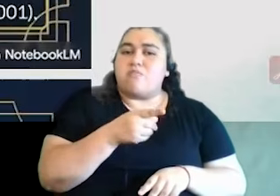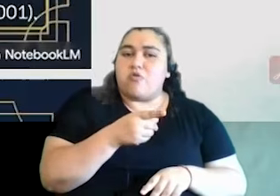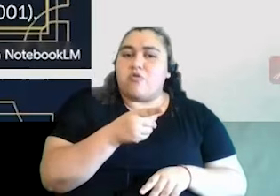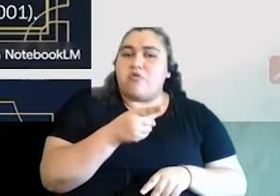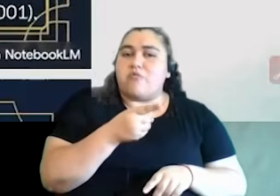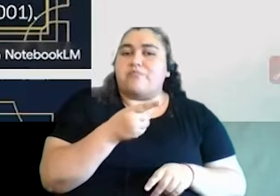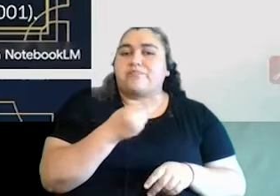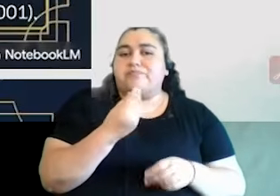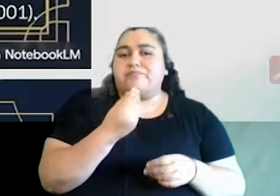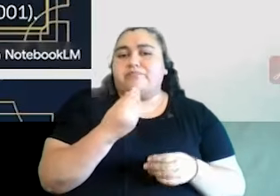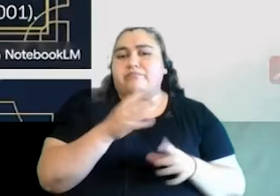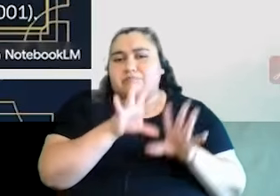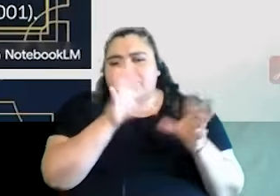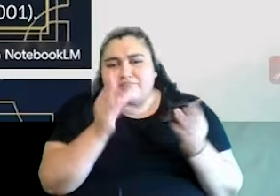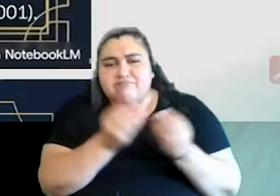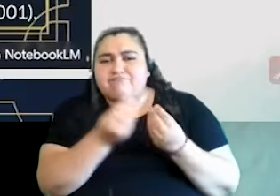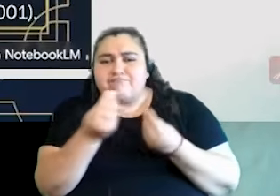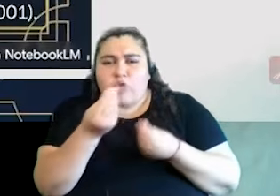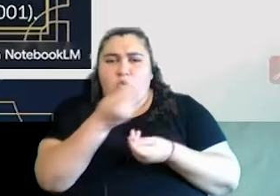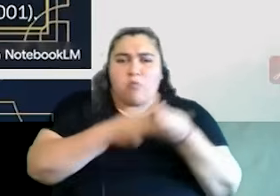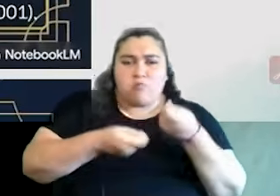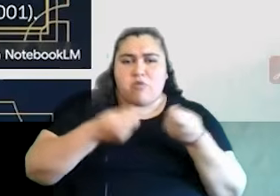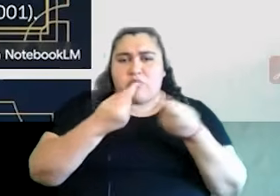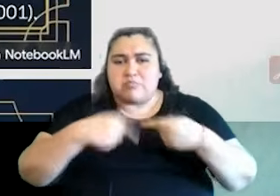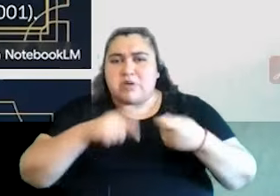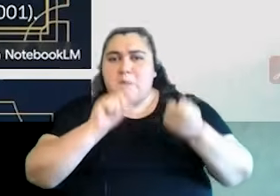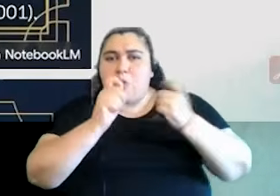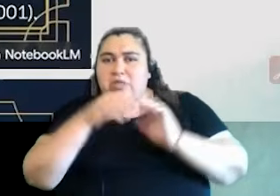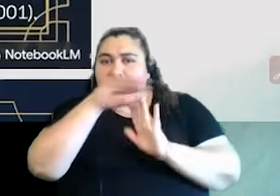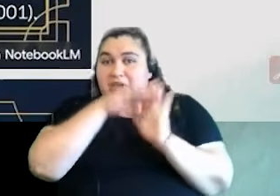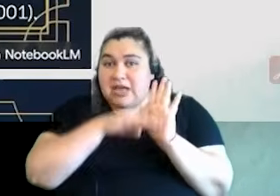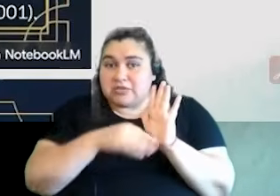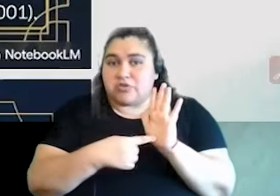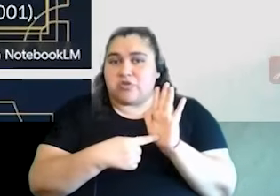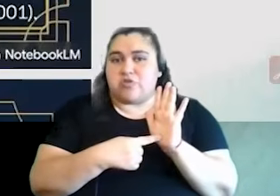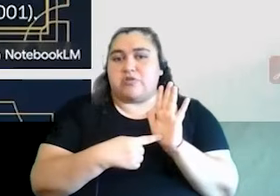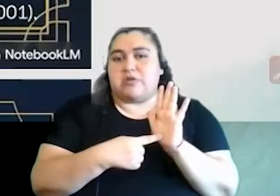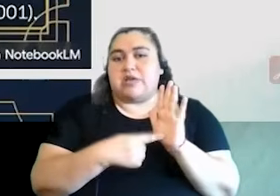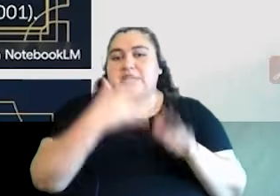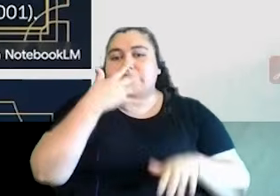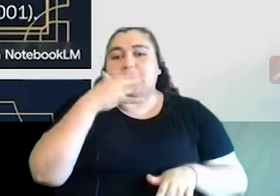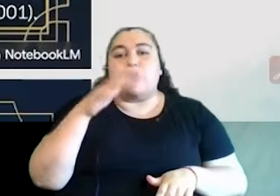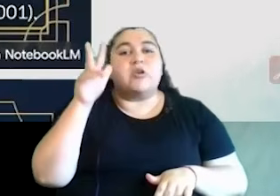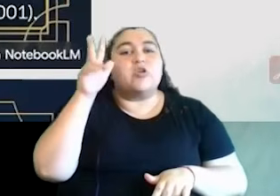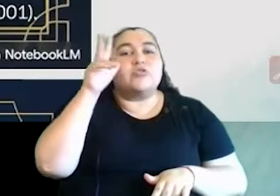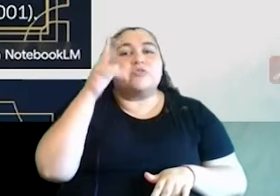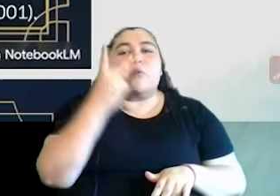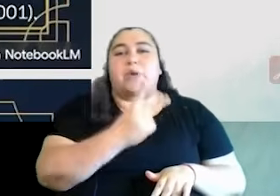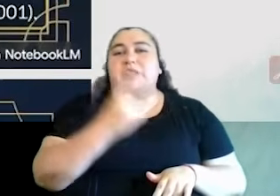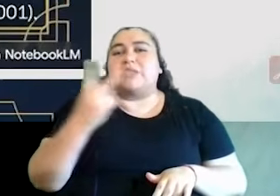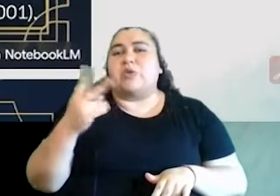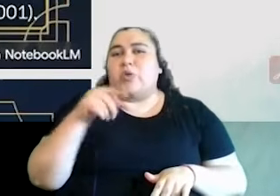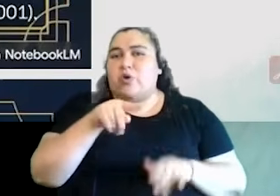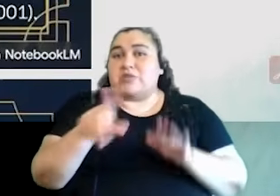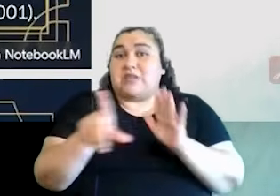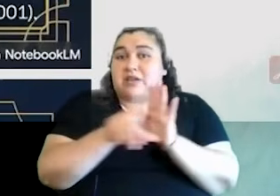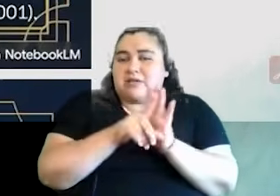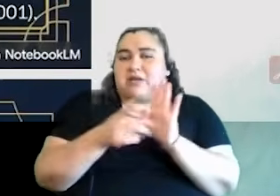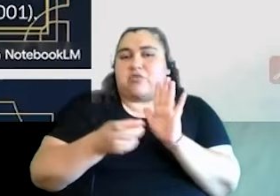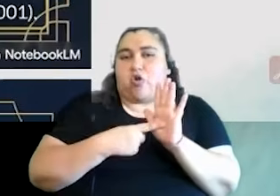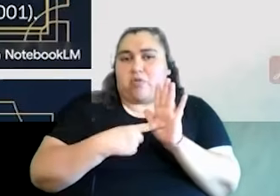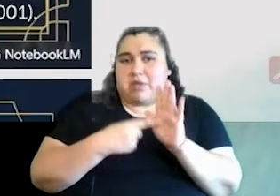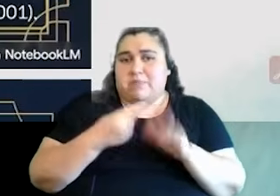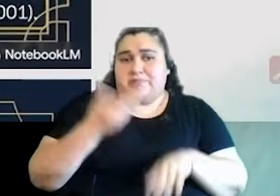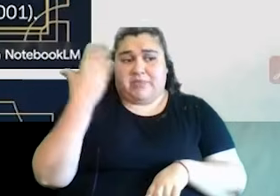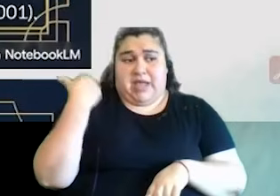este compendio de modificaciones, y que tiene que ver con la 5.822, donde se reemplazó la